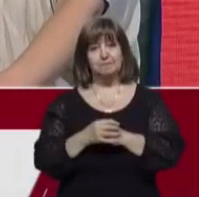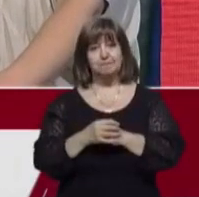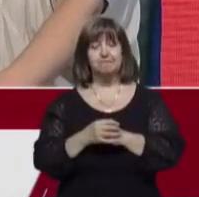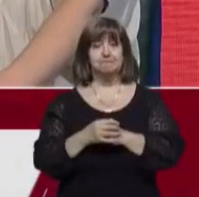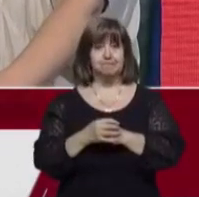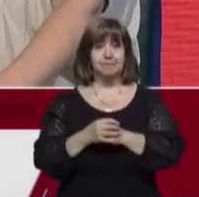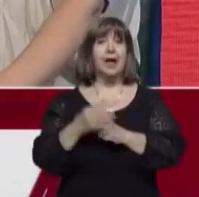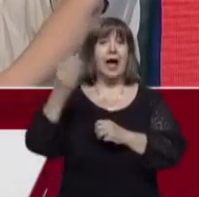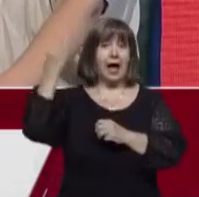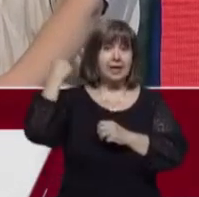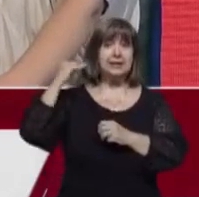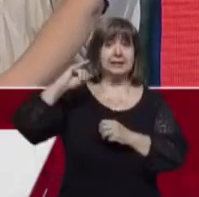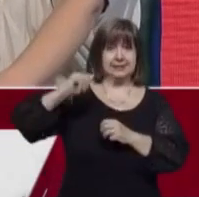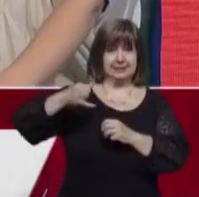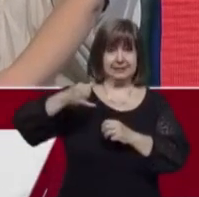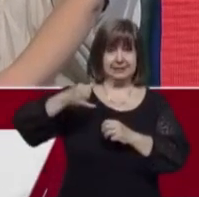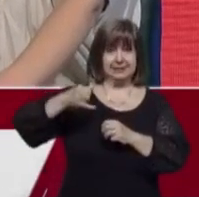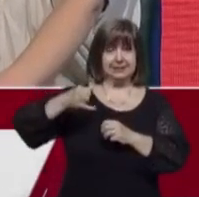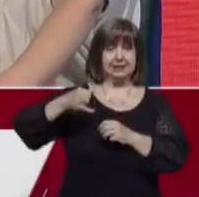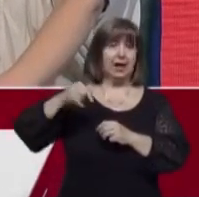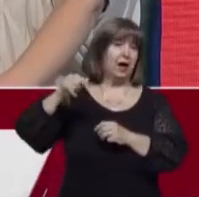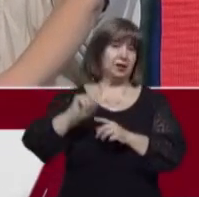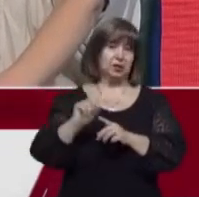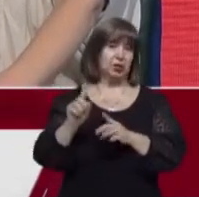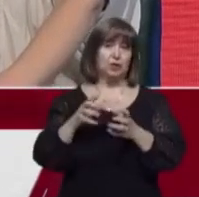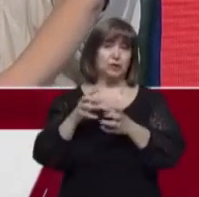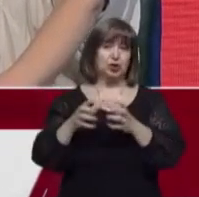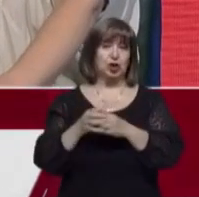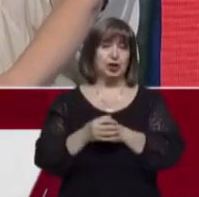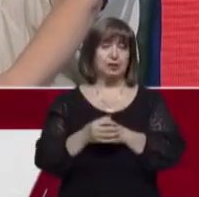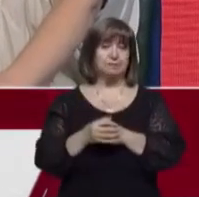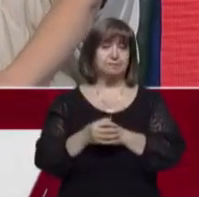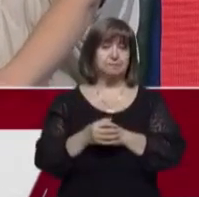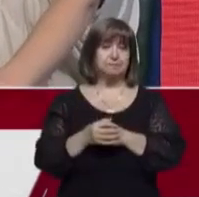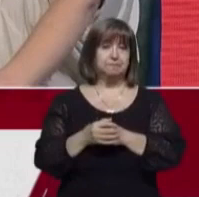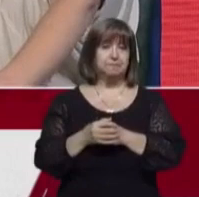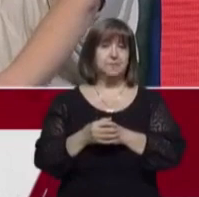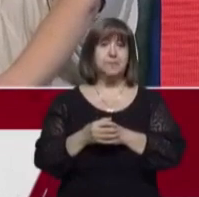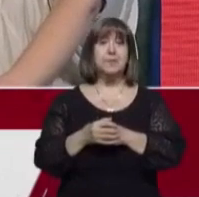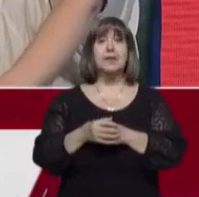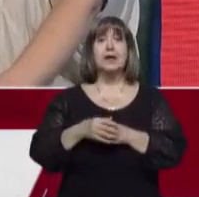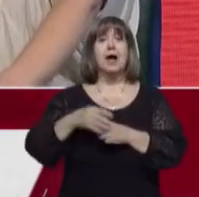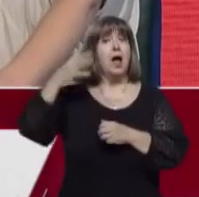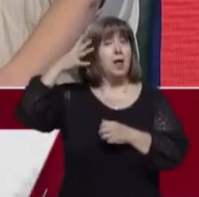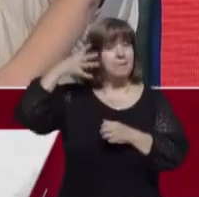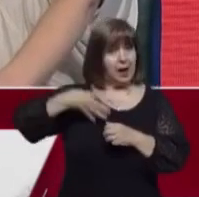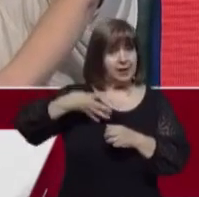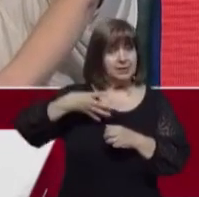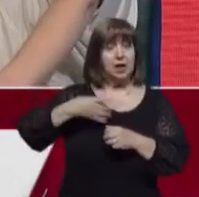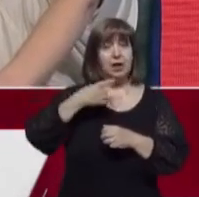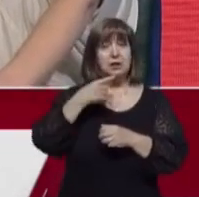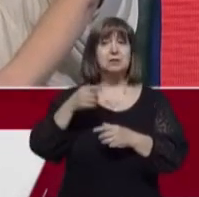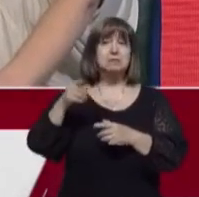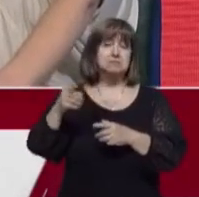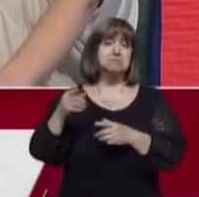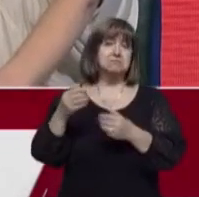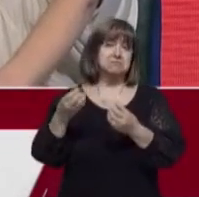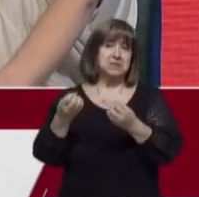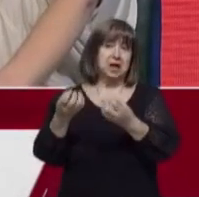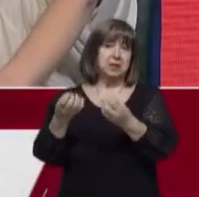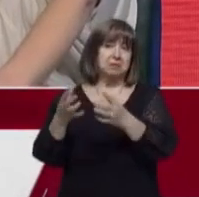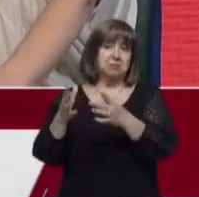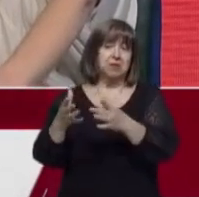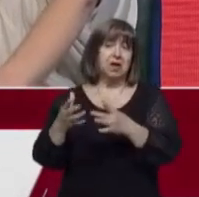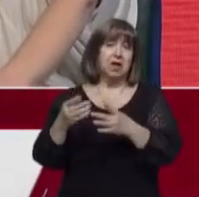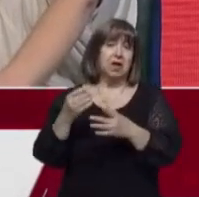modo de reflexión entonces, es decir que si algo existía y no cumplía la función que debía cumplir, entonces no